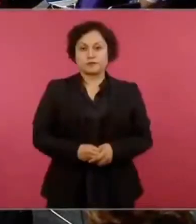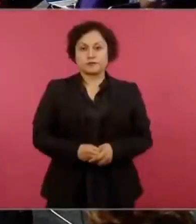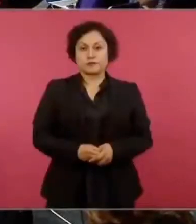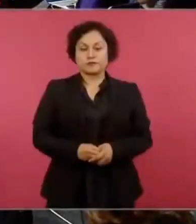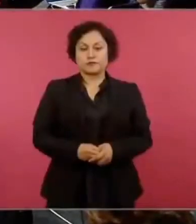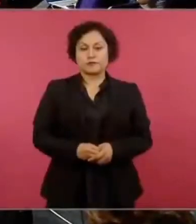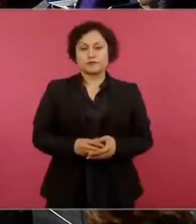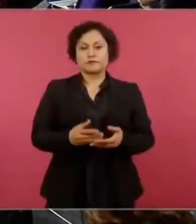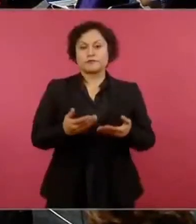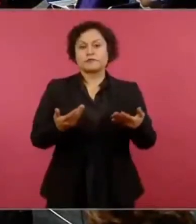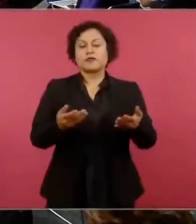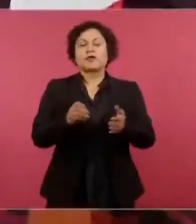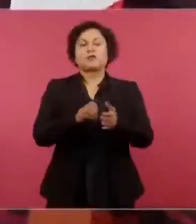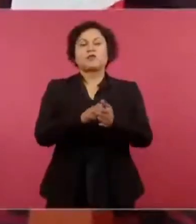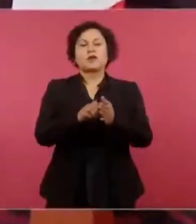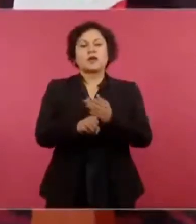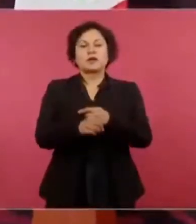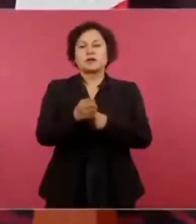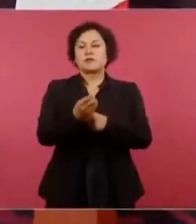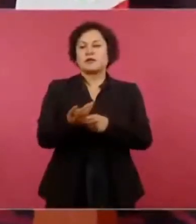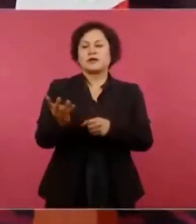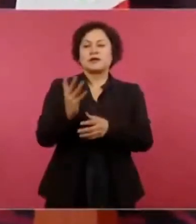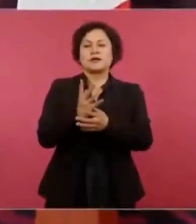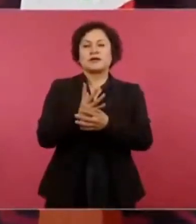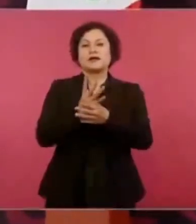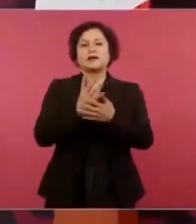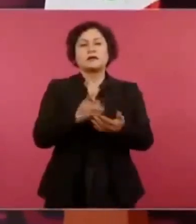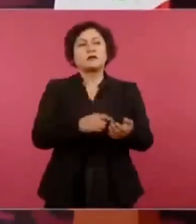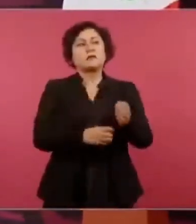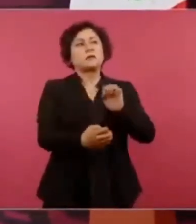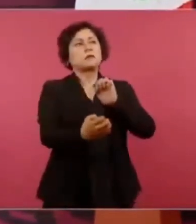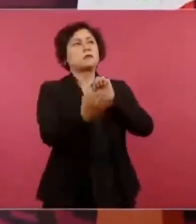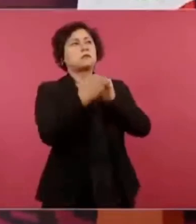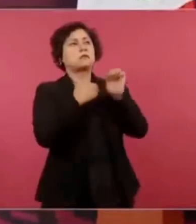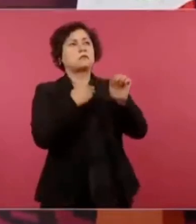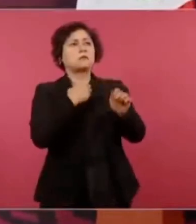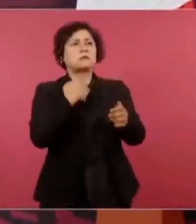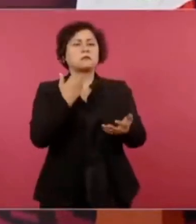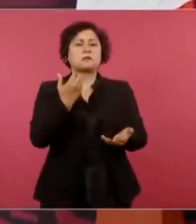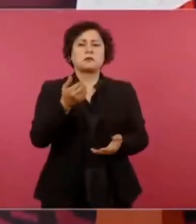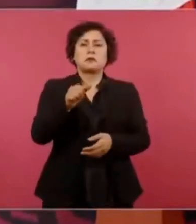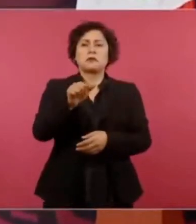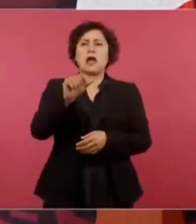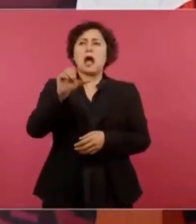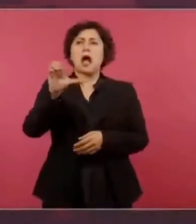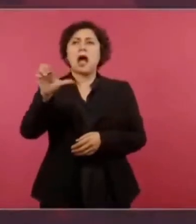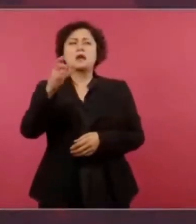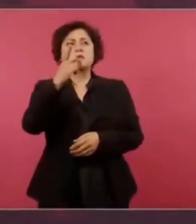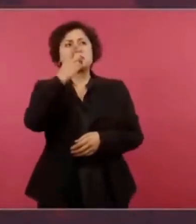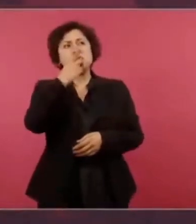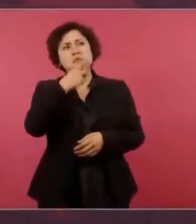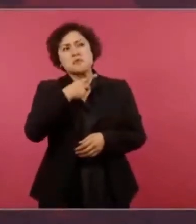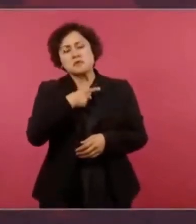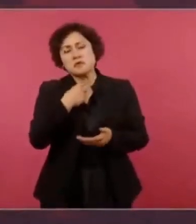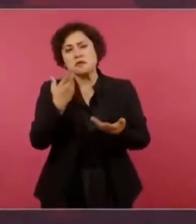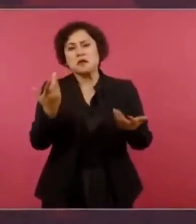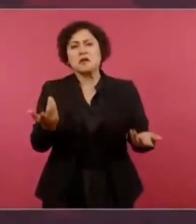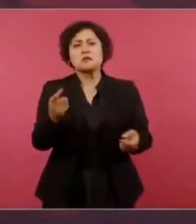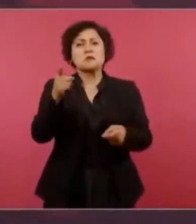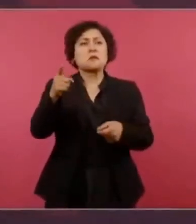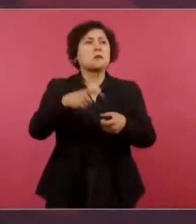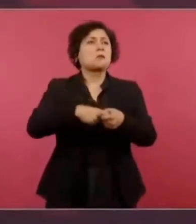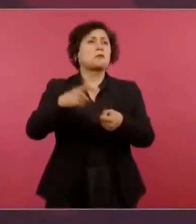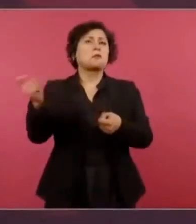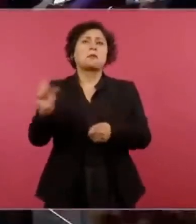nos engañaron, dijeron que eran de la sociedad civil, que ellos no tenían que ver con ningún partido,